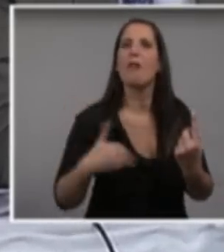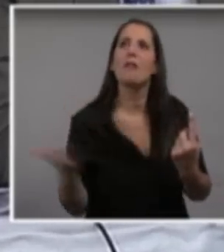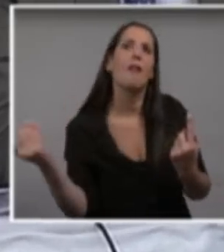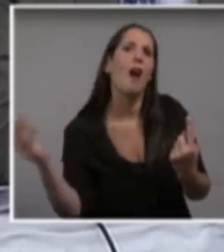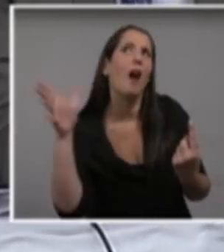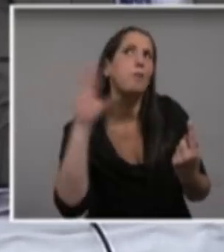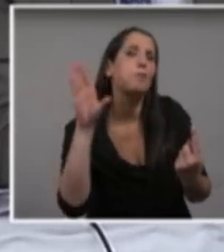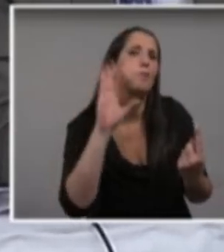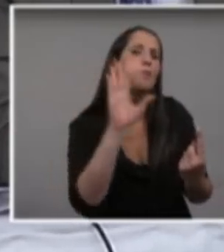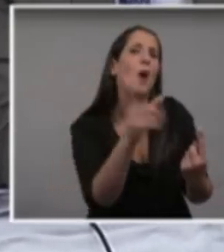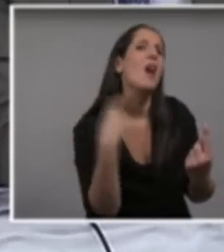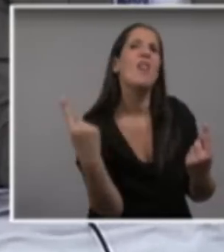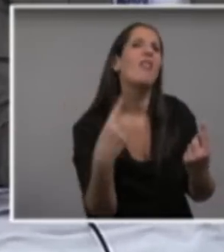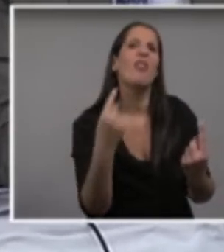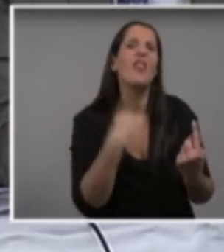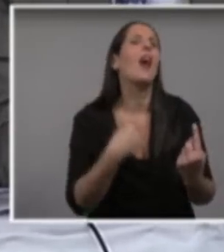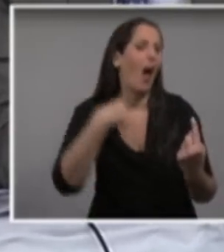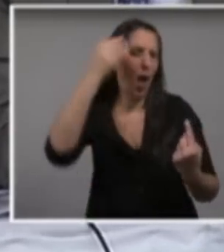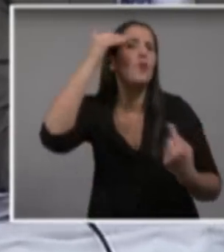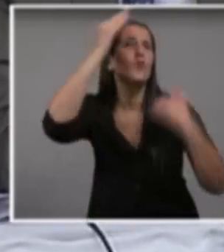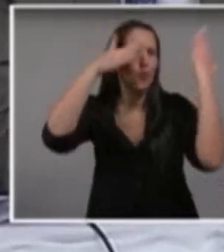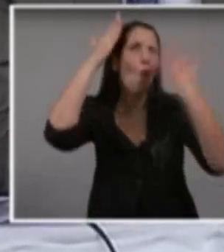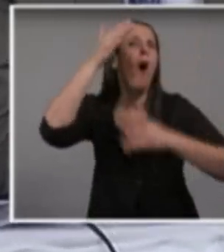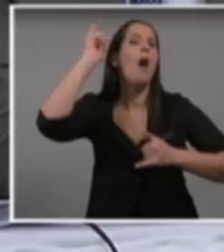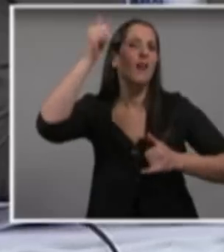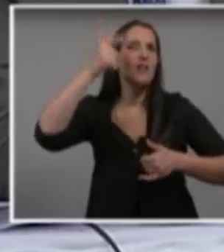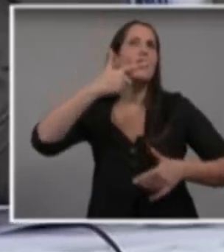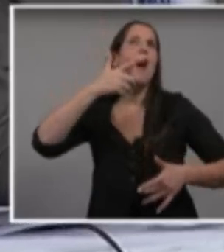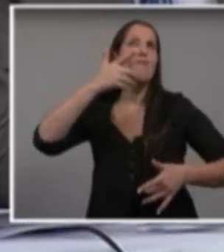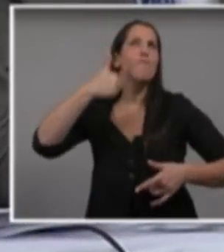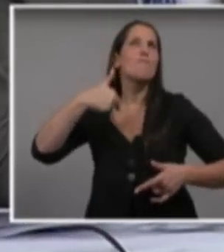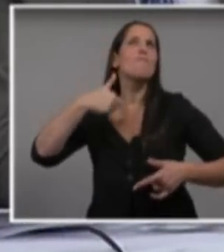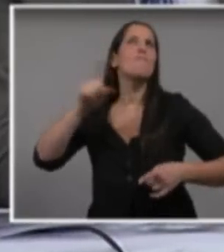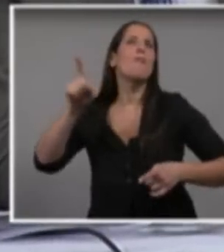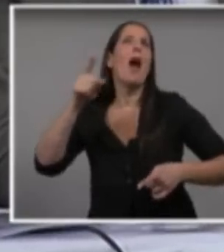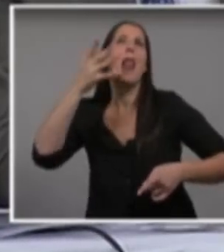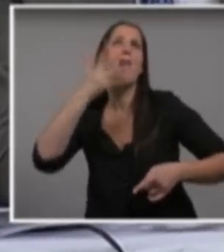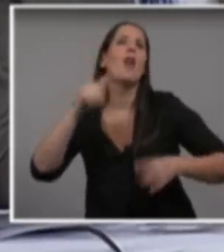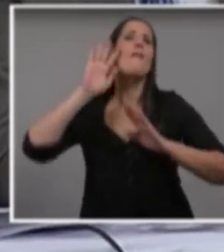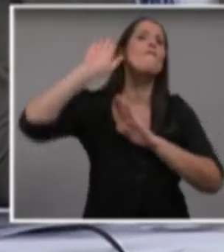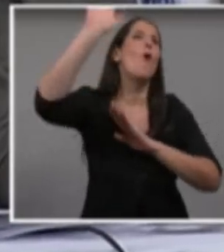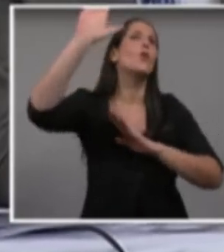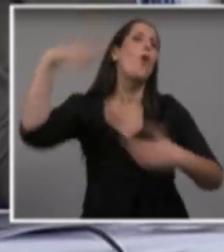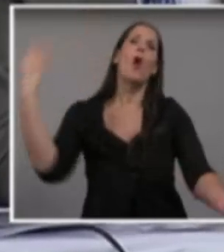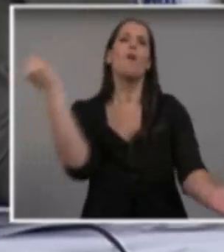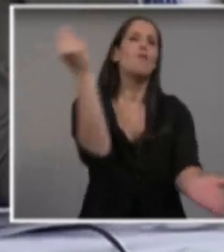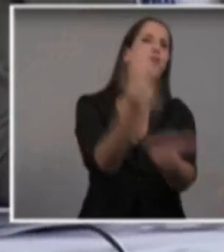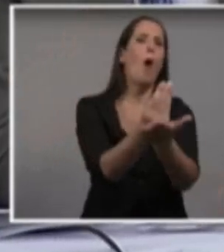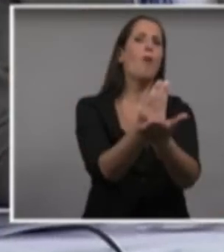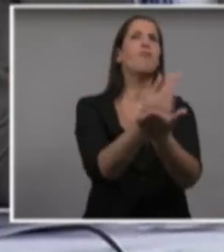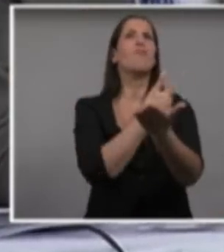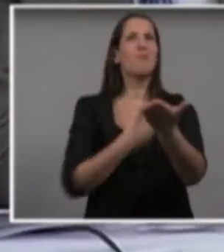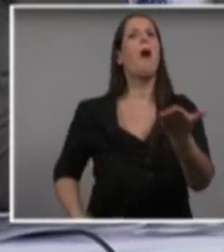y extraños, que aspiran al lugar que yo ocupo en la Casa Rosada, qué piensan hacer del Estado,